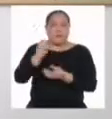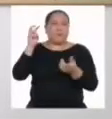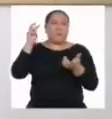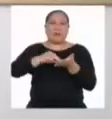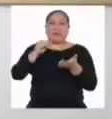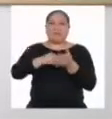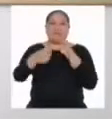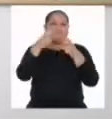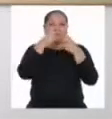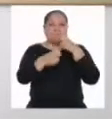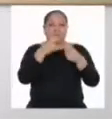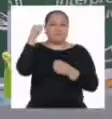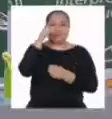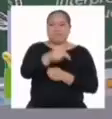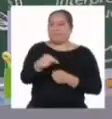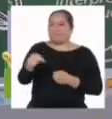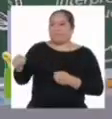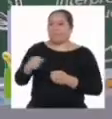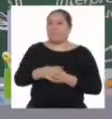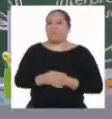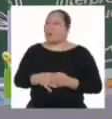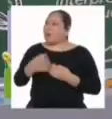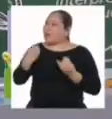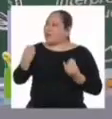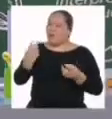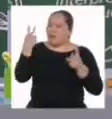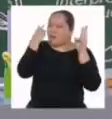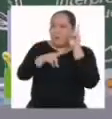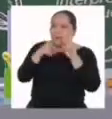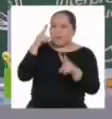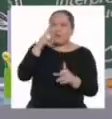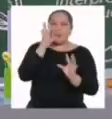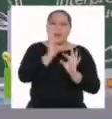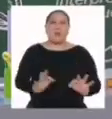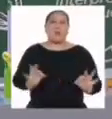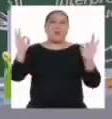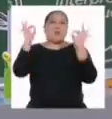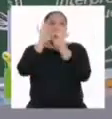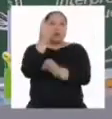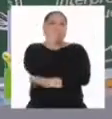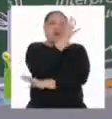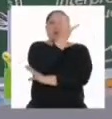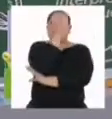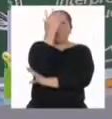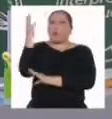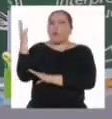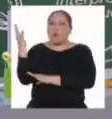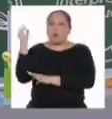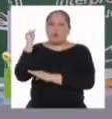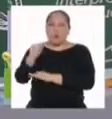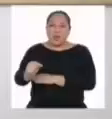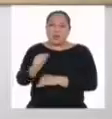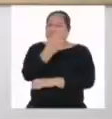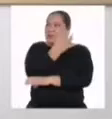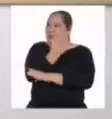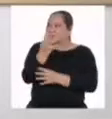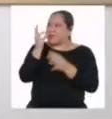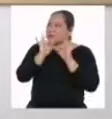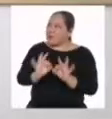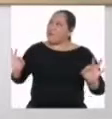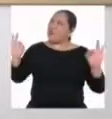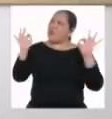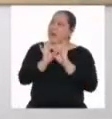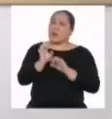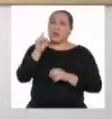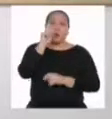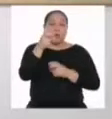más grave es la situación. ¿Cómo no nos hemos dado cuenta de la importancia de nuestros bosques y nuestras selvas? Un